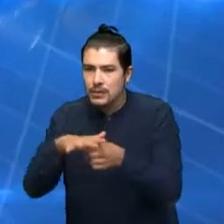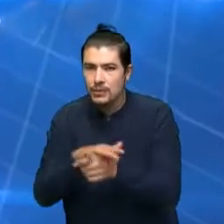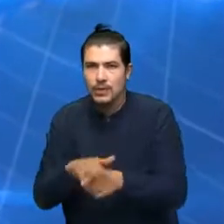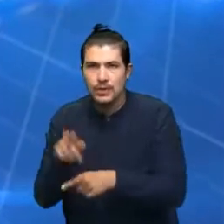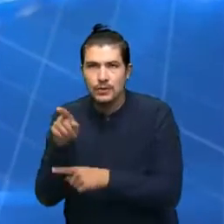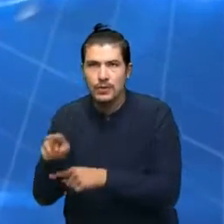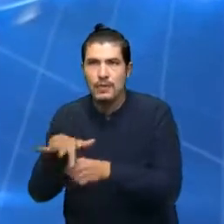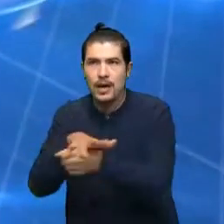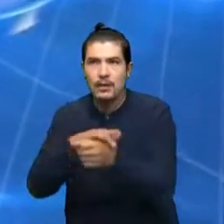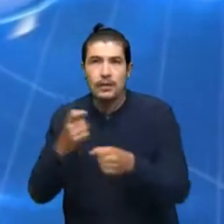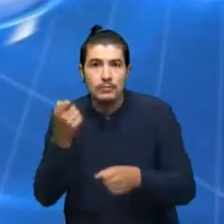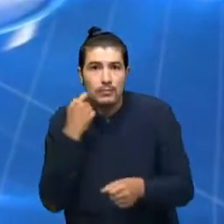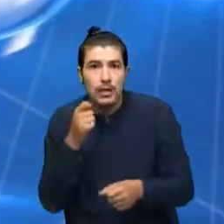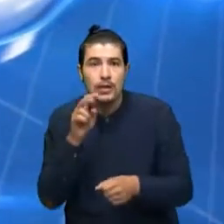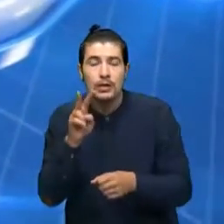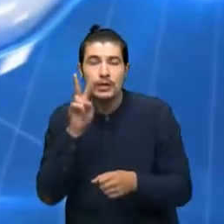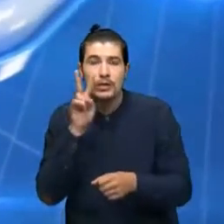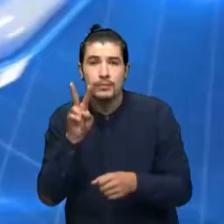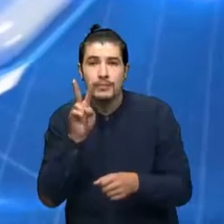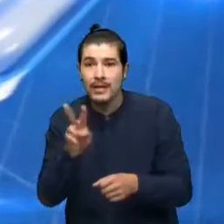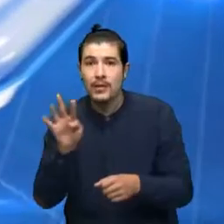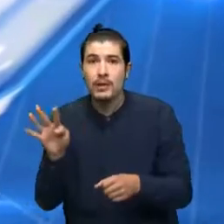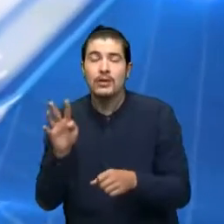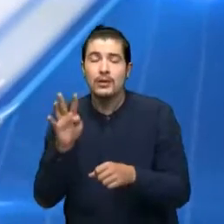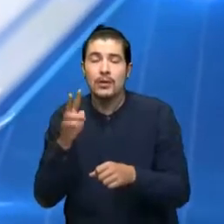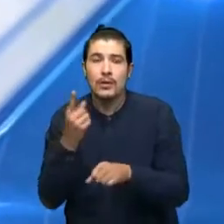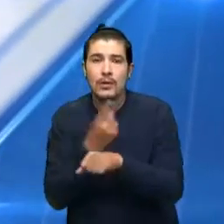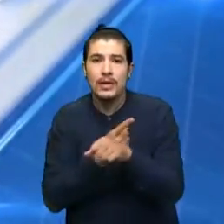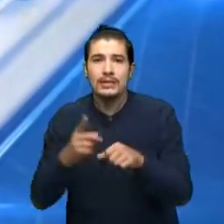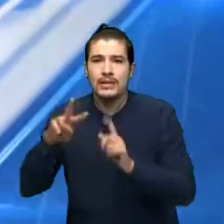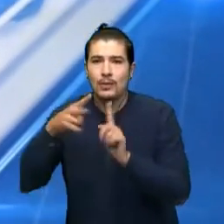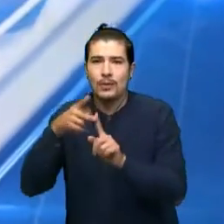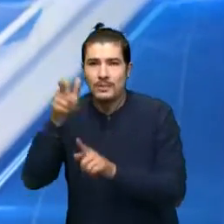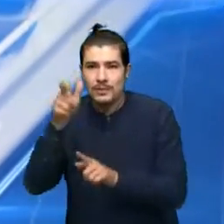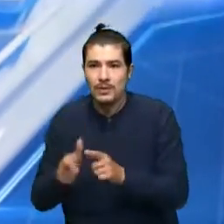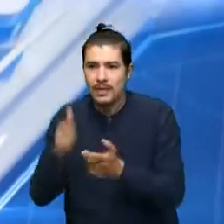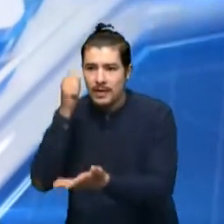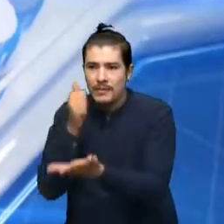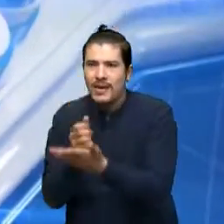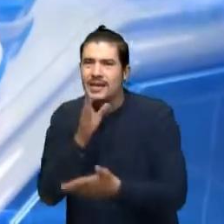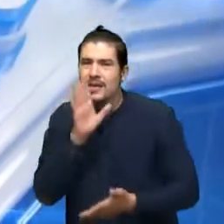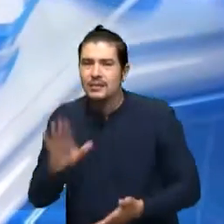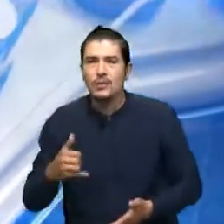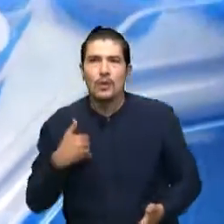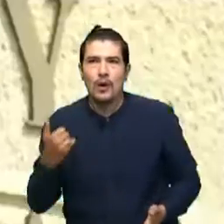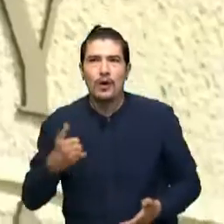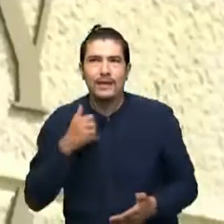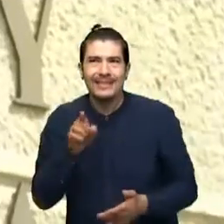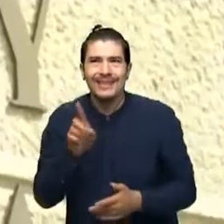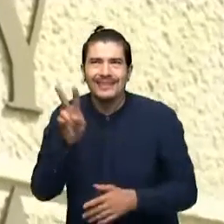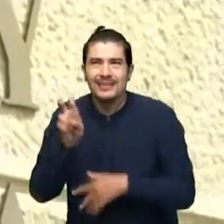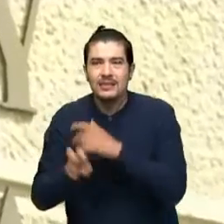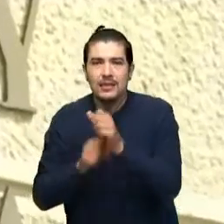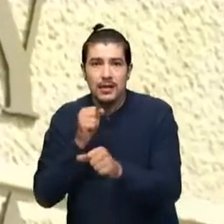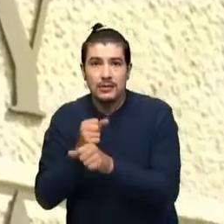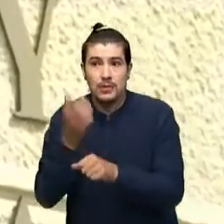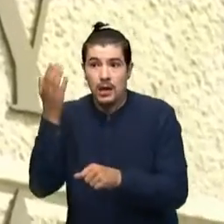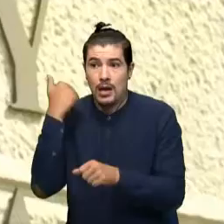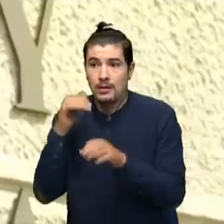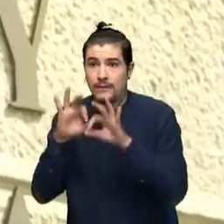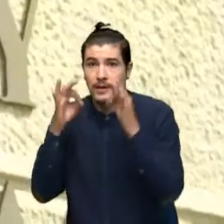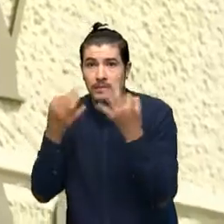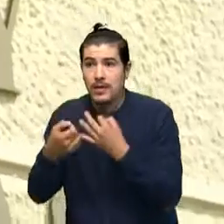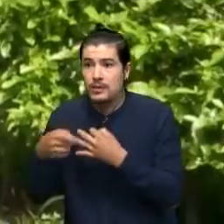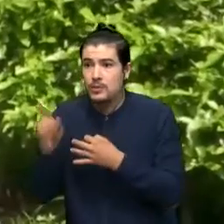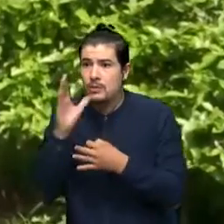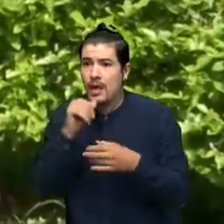Allí, en menos de 24 horas, una segunda persona fue asesinada. Se trata de un adolescente de 17 años que, según su familia,